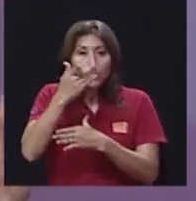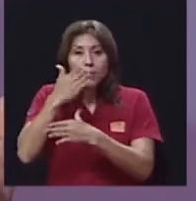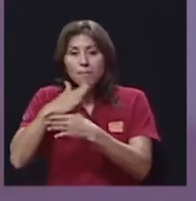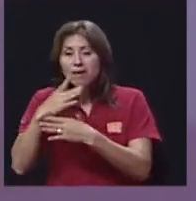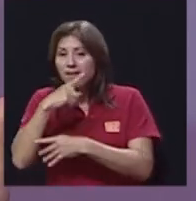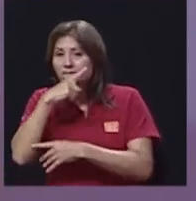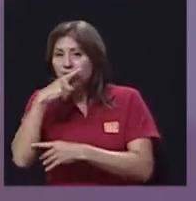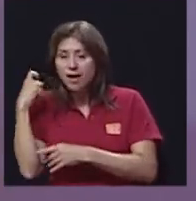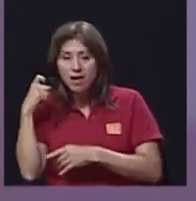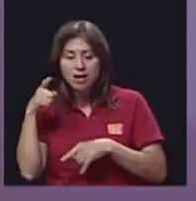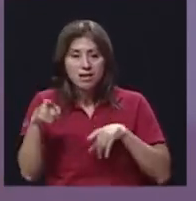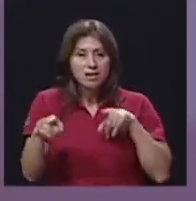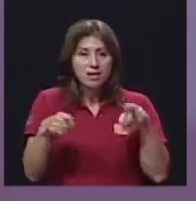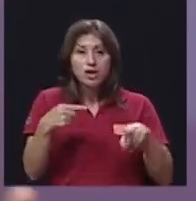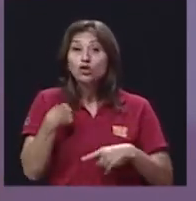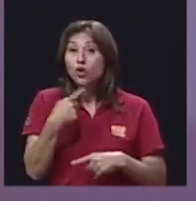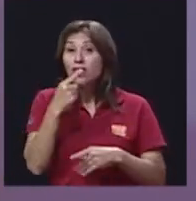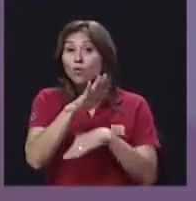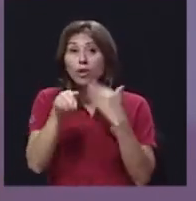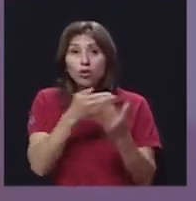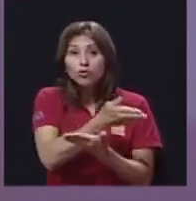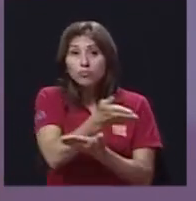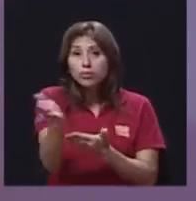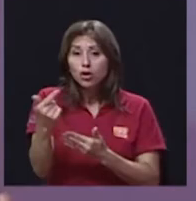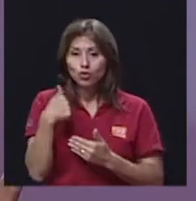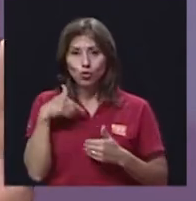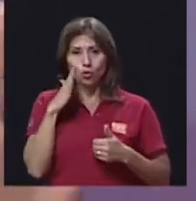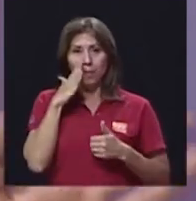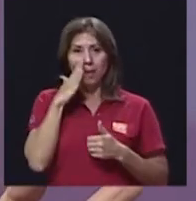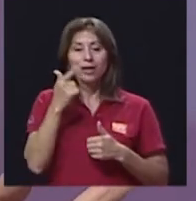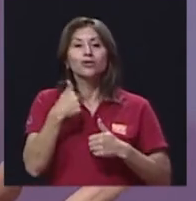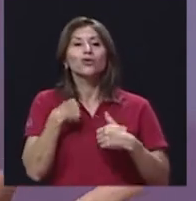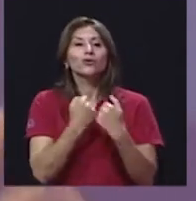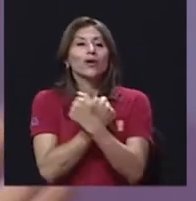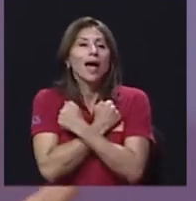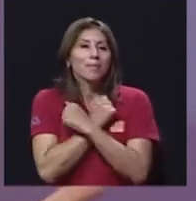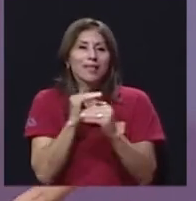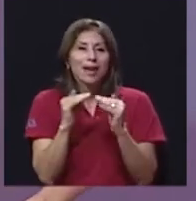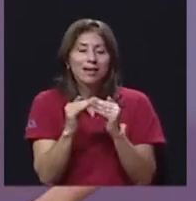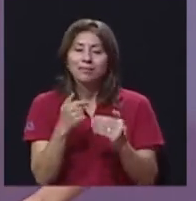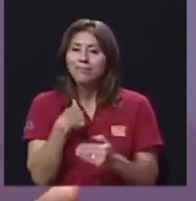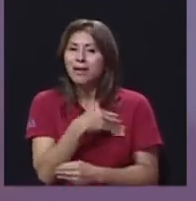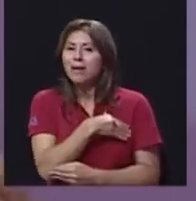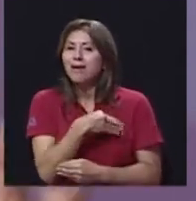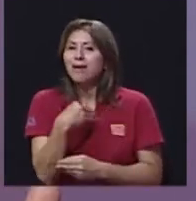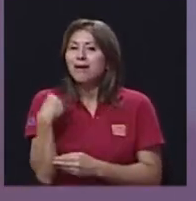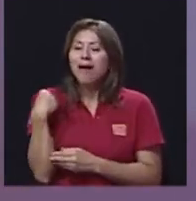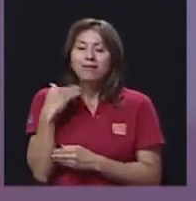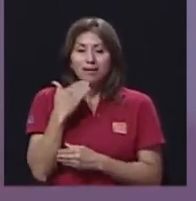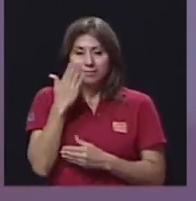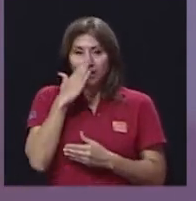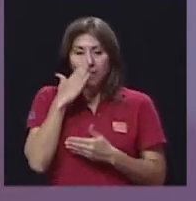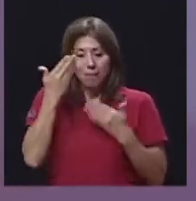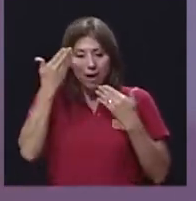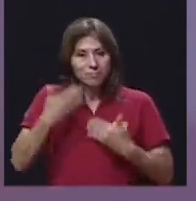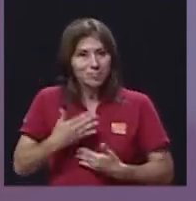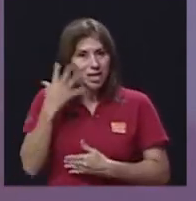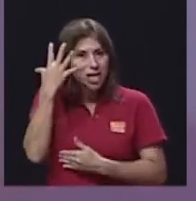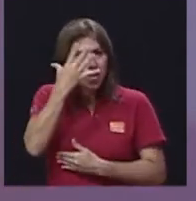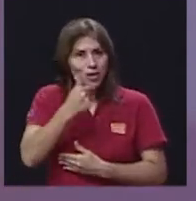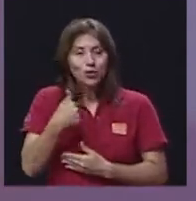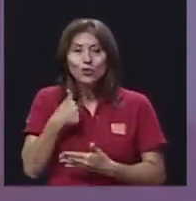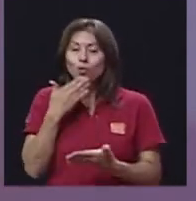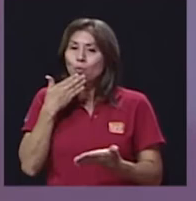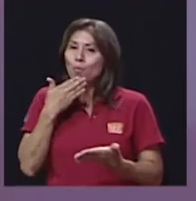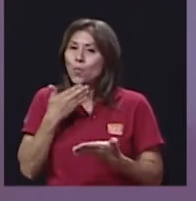y es que yo le he dicho a todo el mundo yo soy mamá y ama de casa y me fascina hacer mama es lindísimo y hasta soy buena mamá y soy